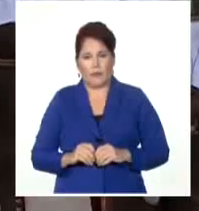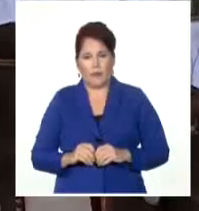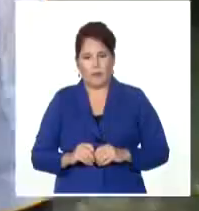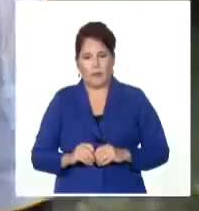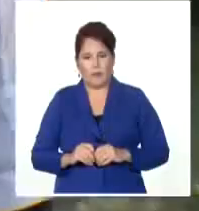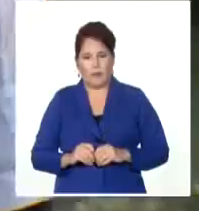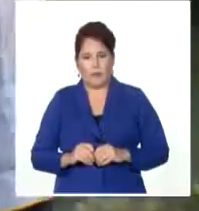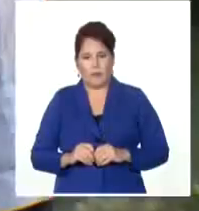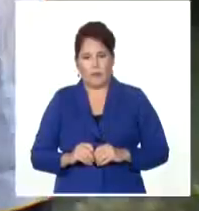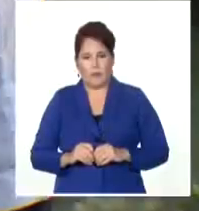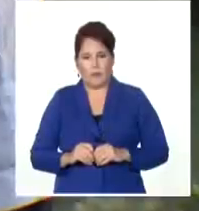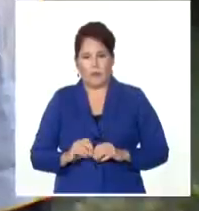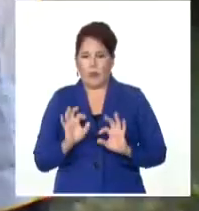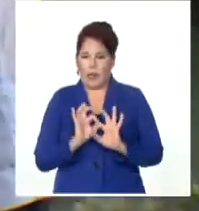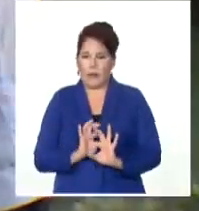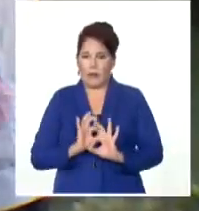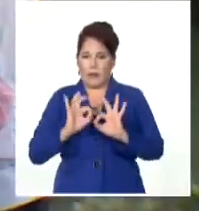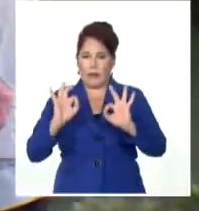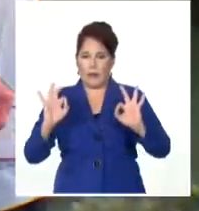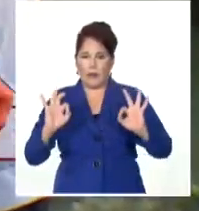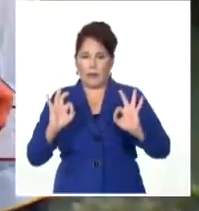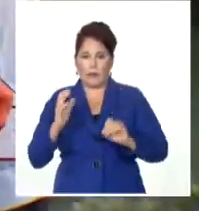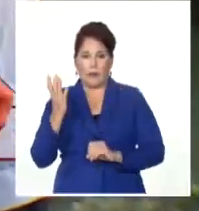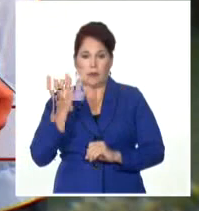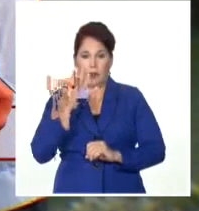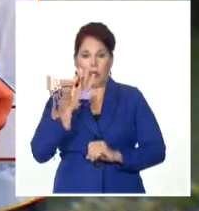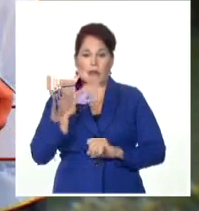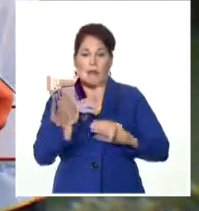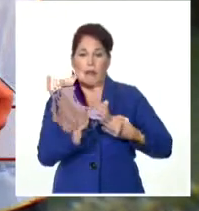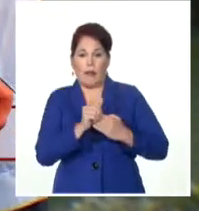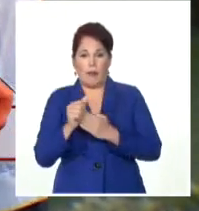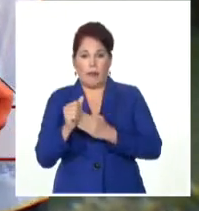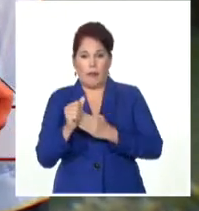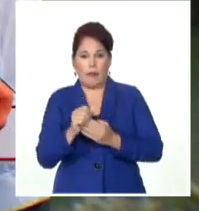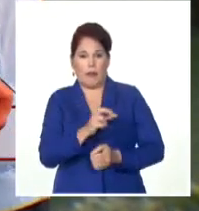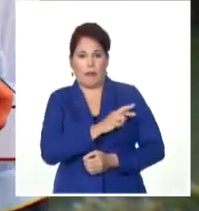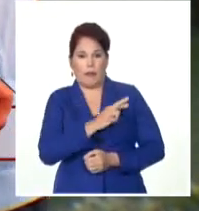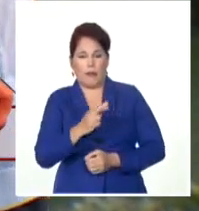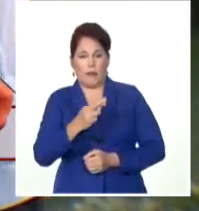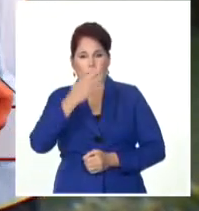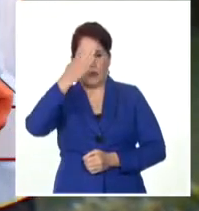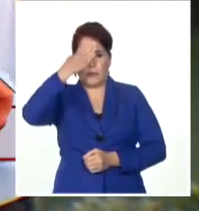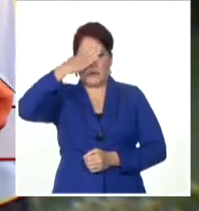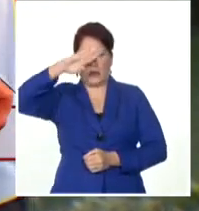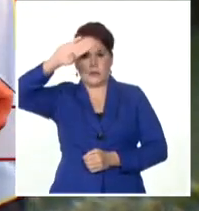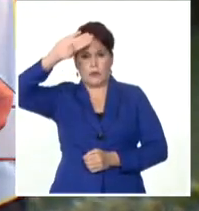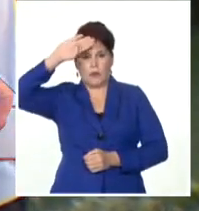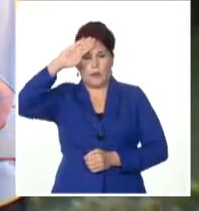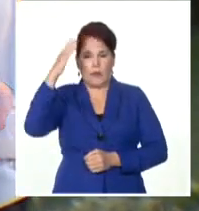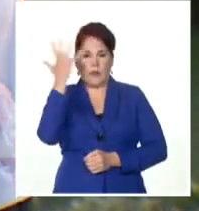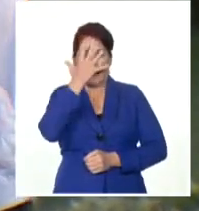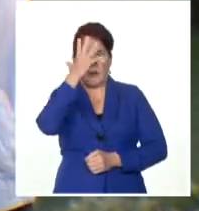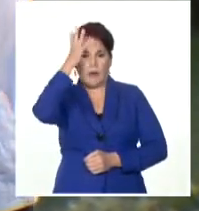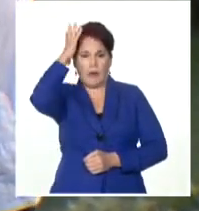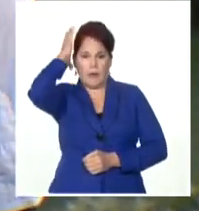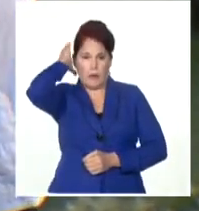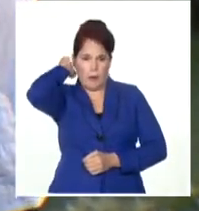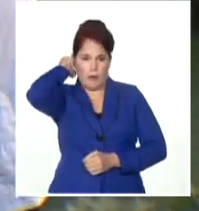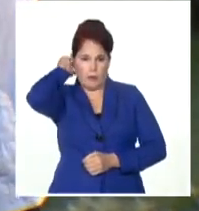Excelentísimo señor general de ejército, líder de la Revolución Cubana, Raúl Castro Ruz.